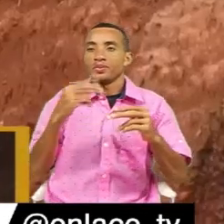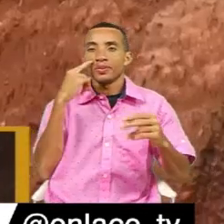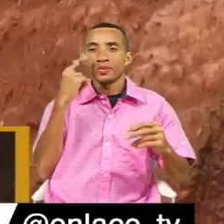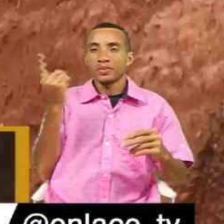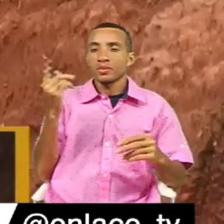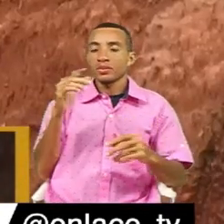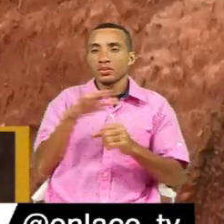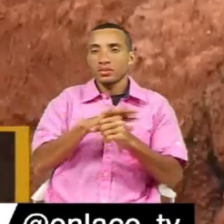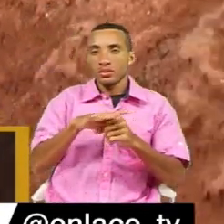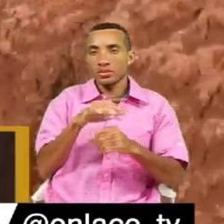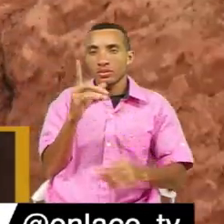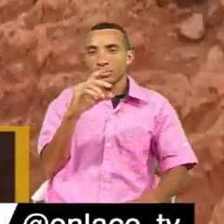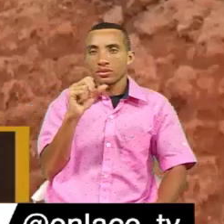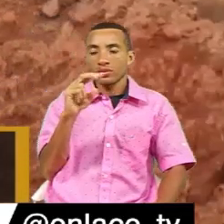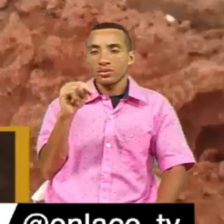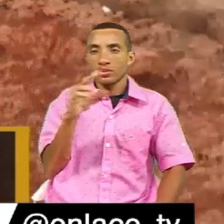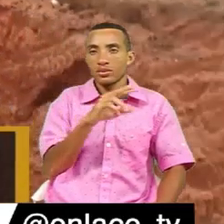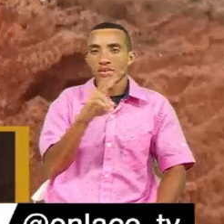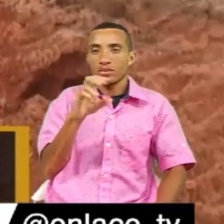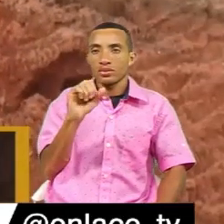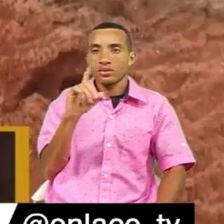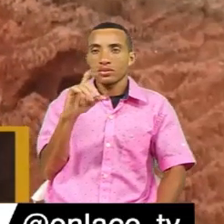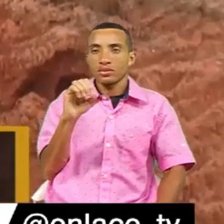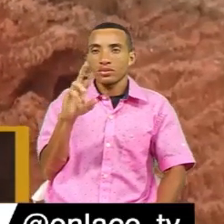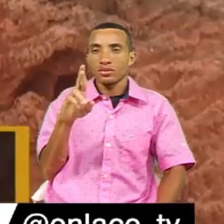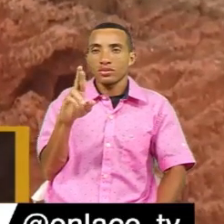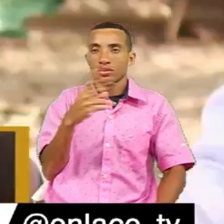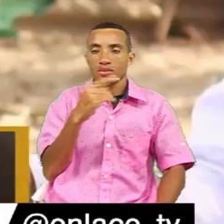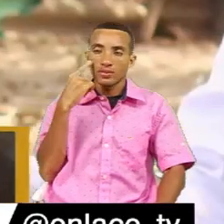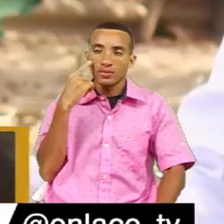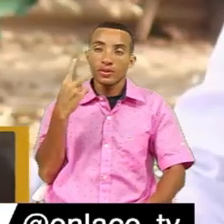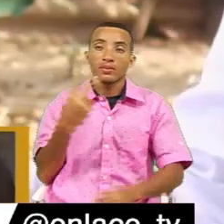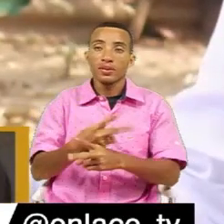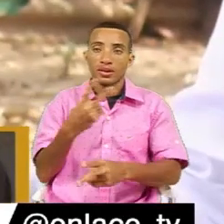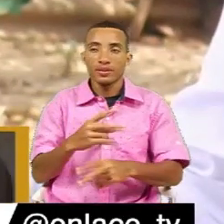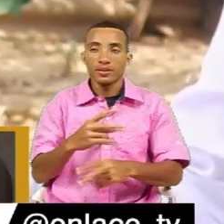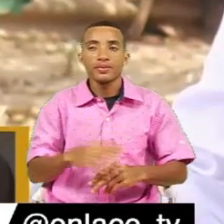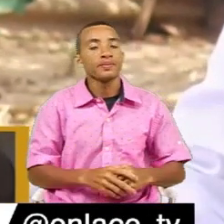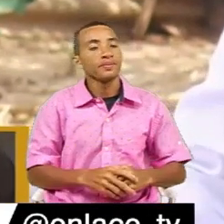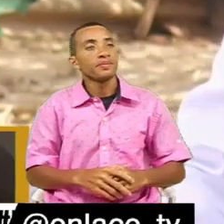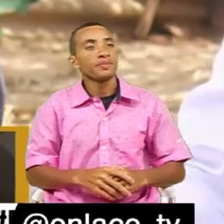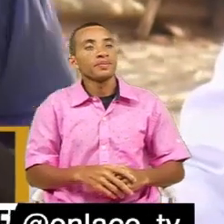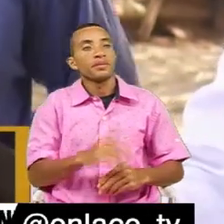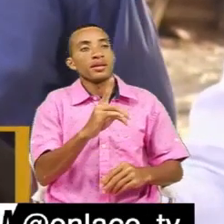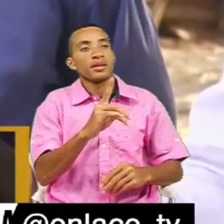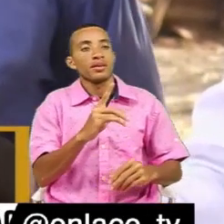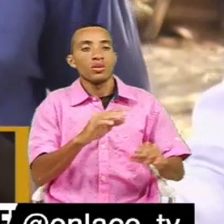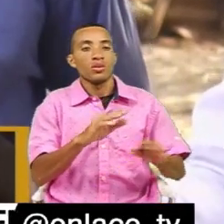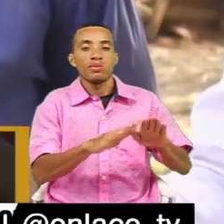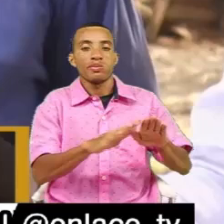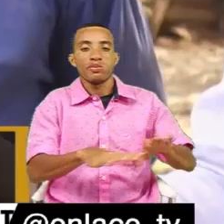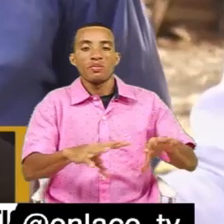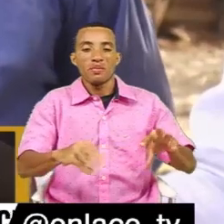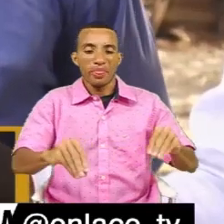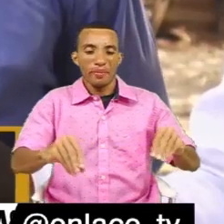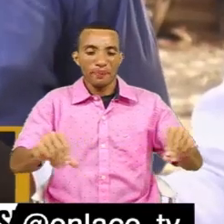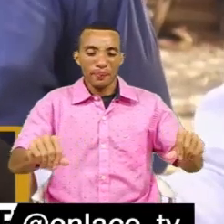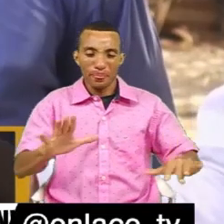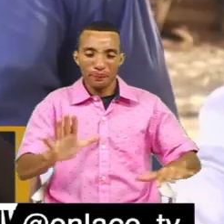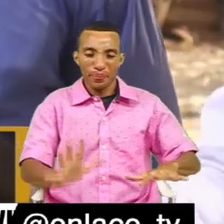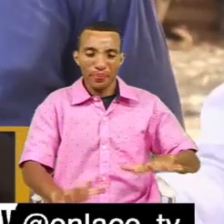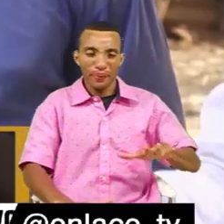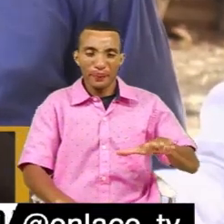y Altos de la Virgen. Advierten sobre el peligro que las mismas representan. Prácticamente que viene presentando es por las chambas, que como ustedes están viendo